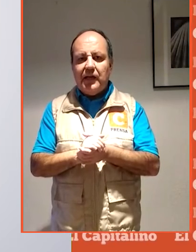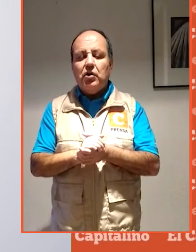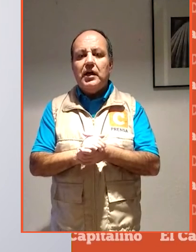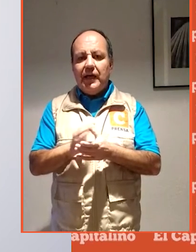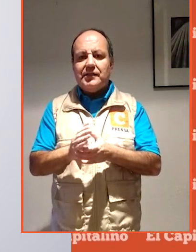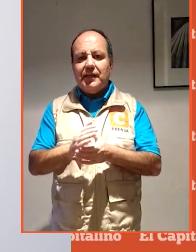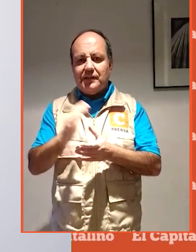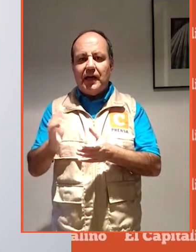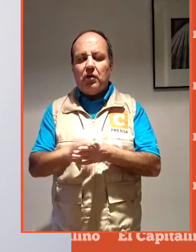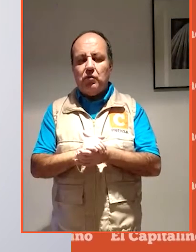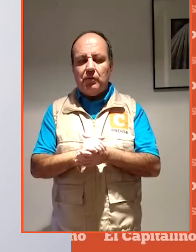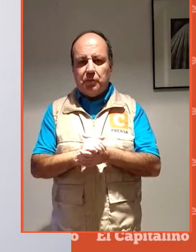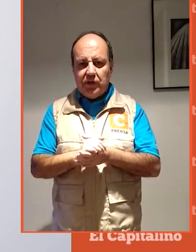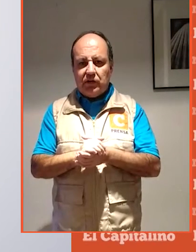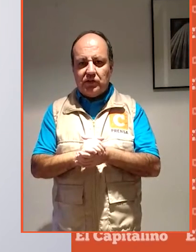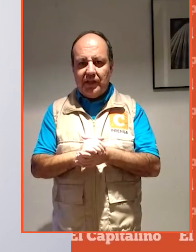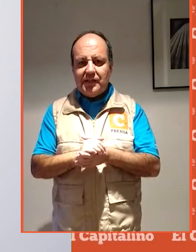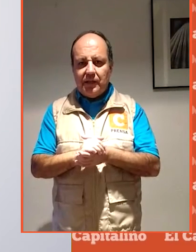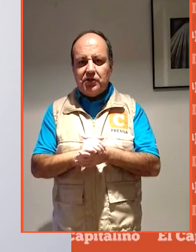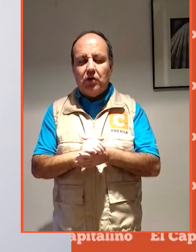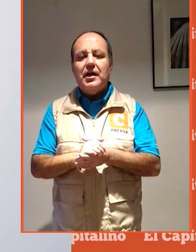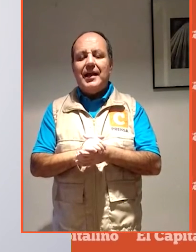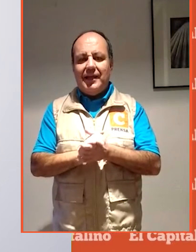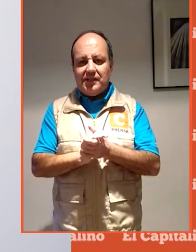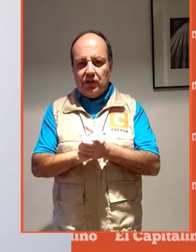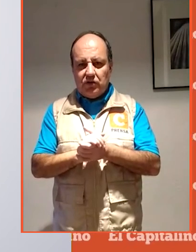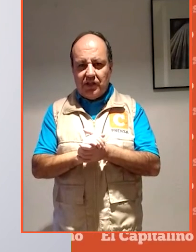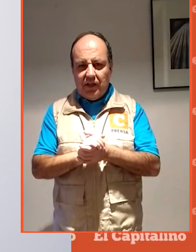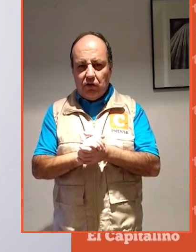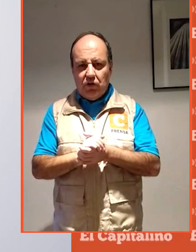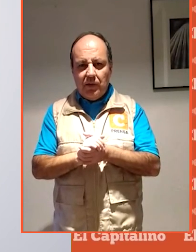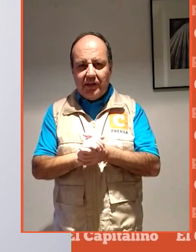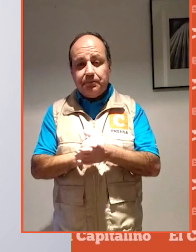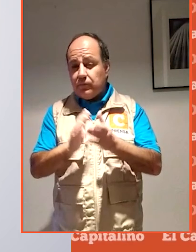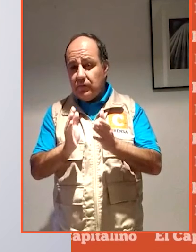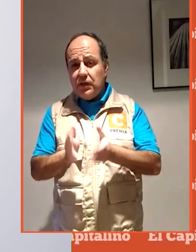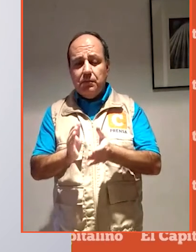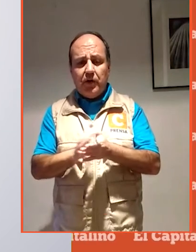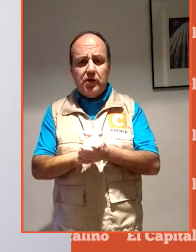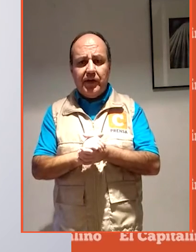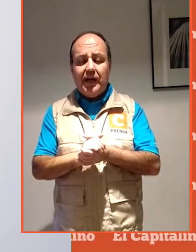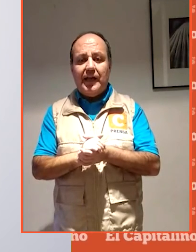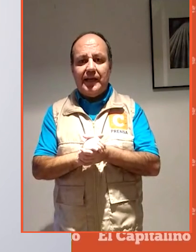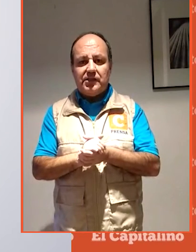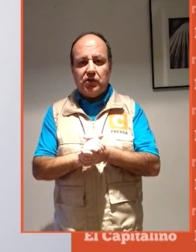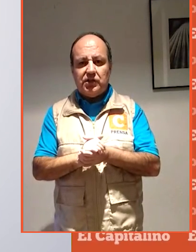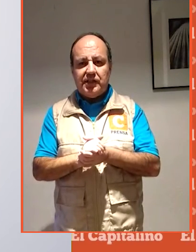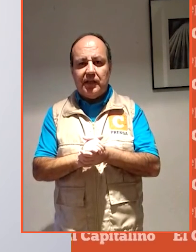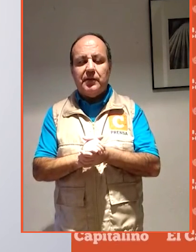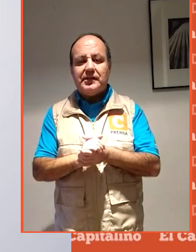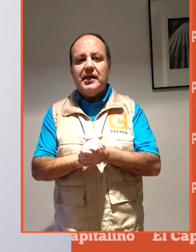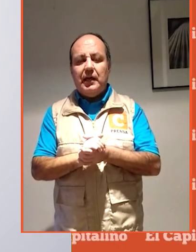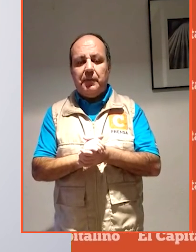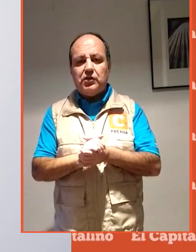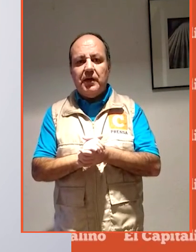para este año es estar con nuevos proyectos en esa división, la de las 168 libras. Y por ello deja la de las